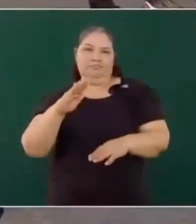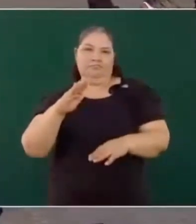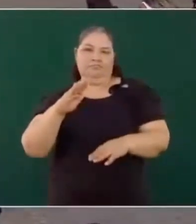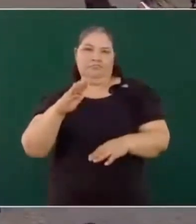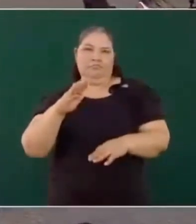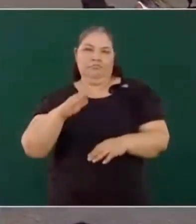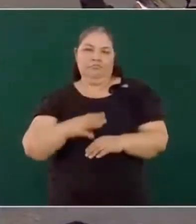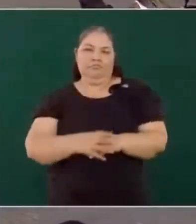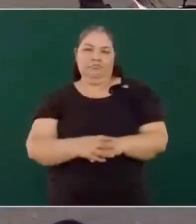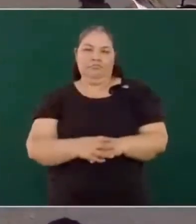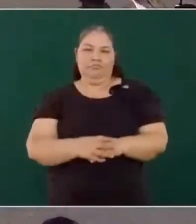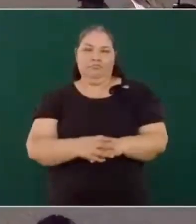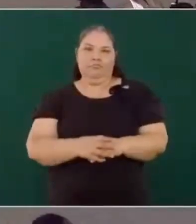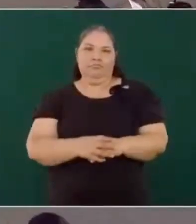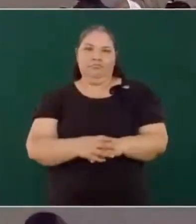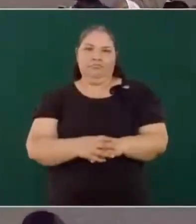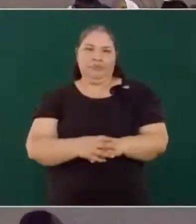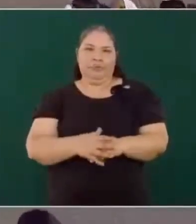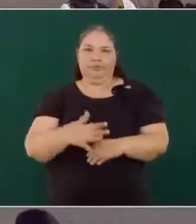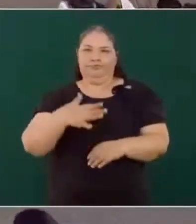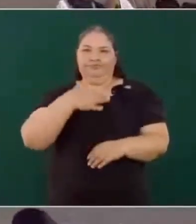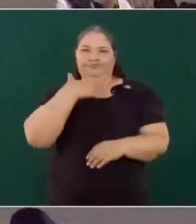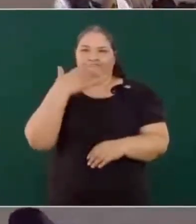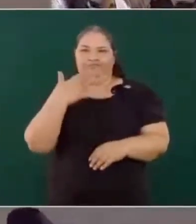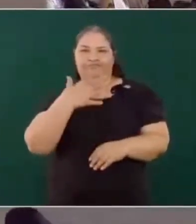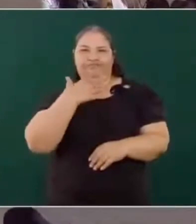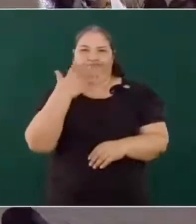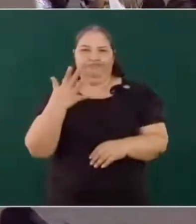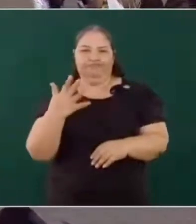de la impunidad.